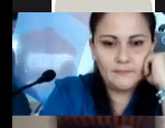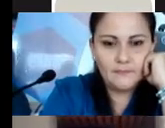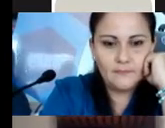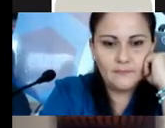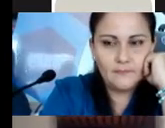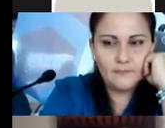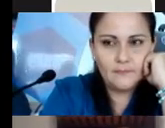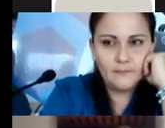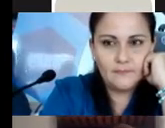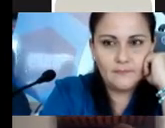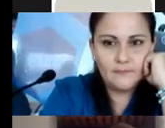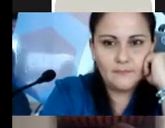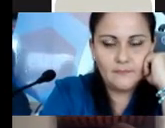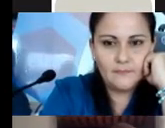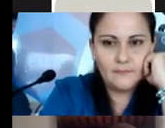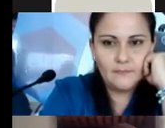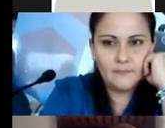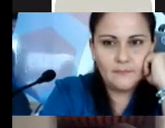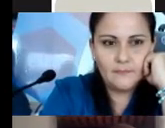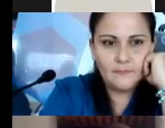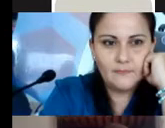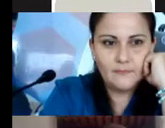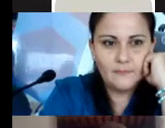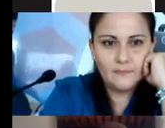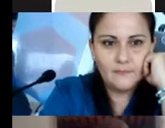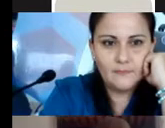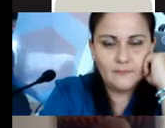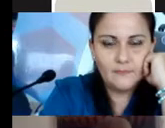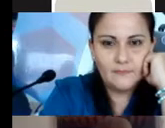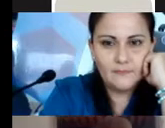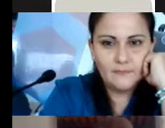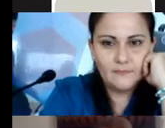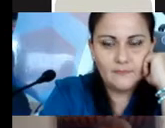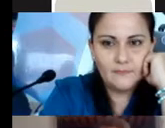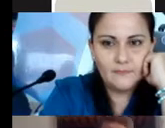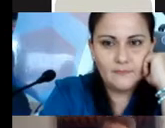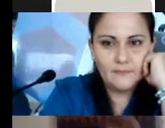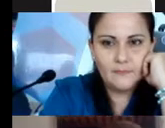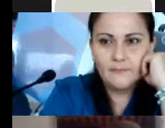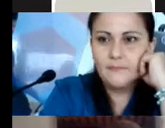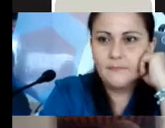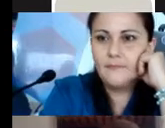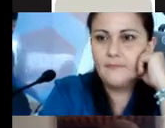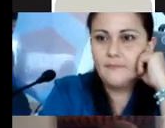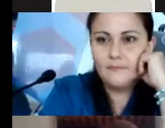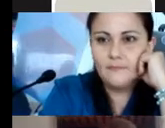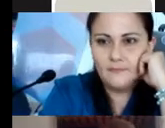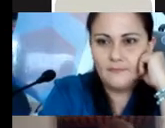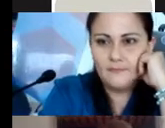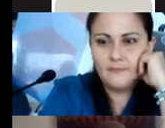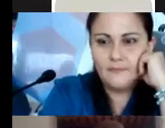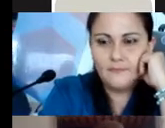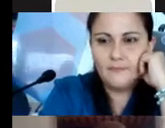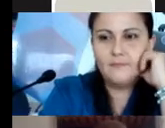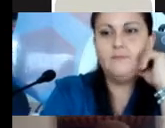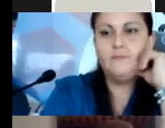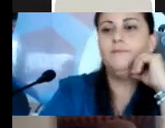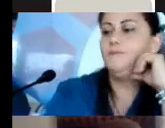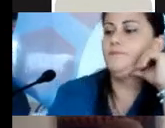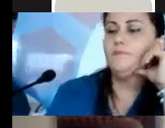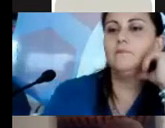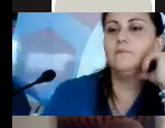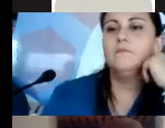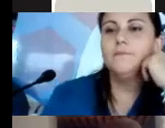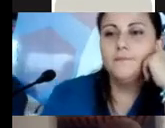está la primera palabra, la base. Algo que se sigue luchando en América Latina en muchos países. Yo no sé si hay